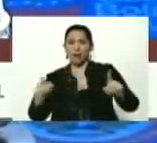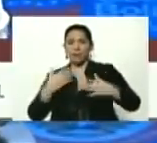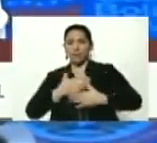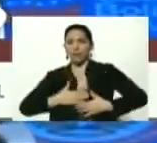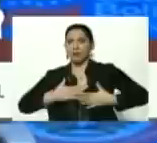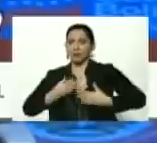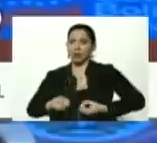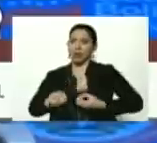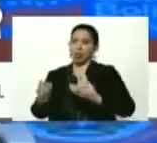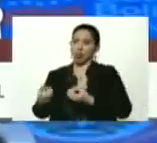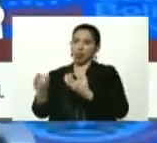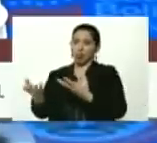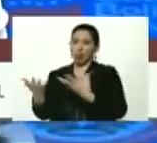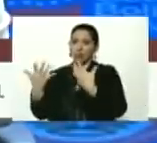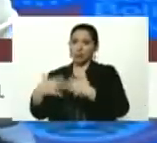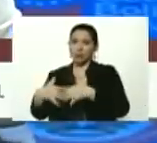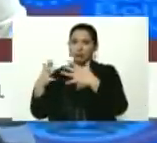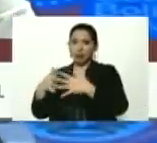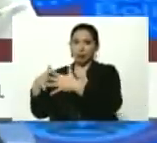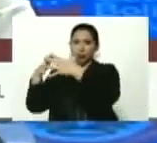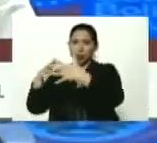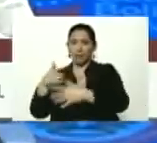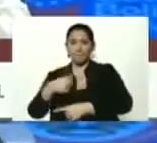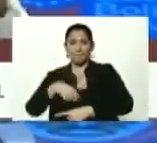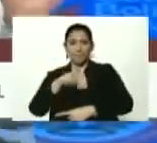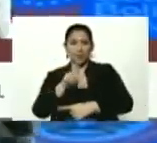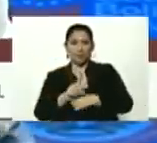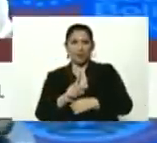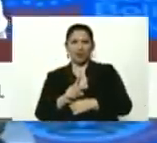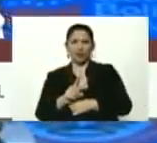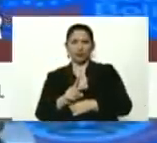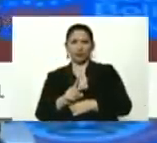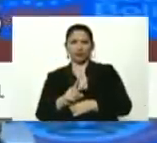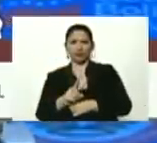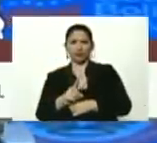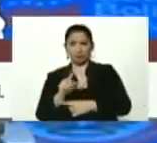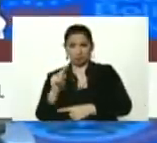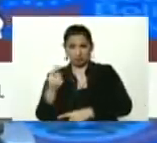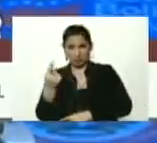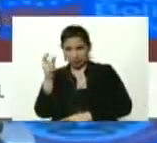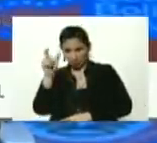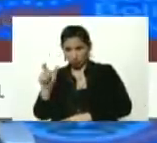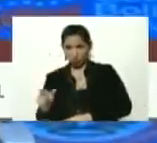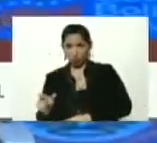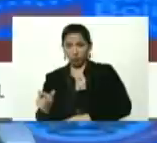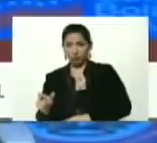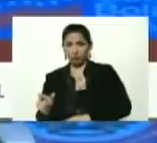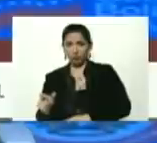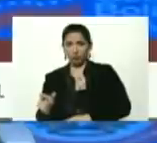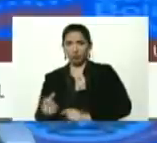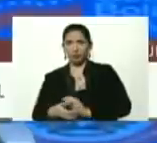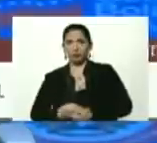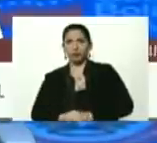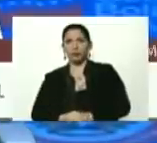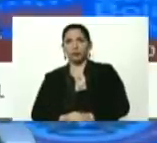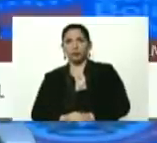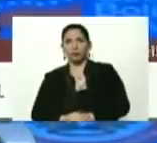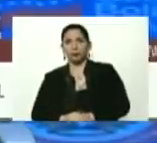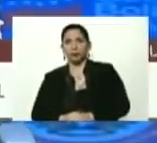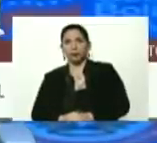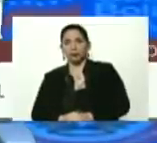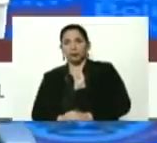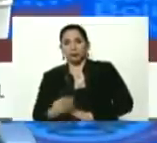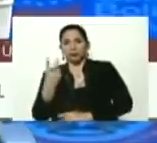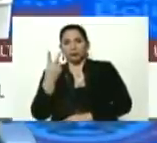empresas estadounidenses. El primero de ellos, un caso muy escandaloso, ConocoPhillips.